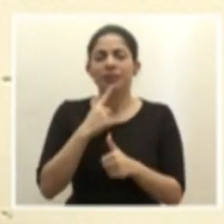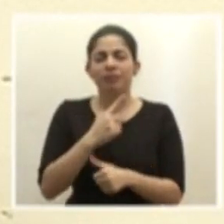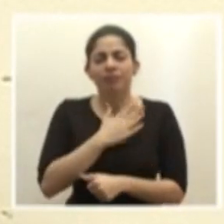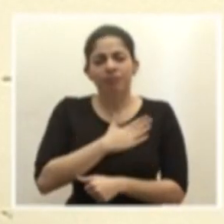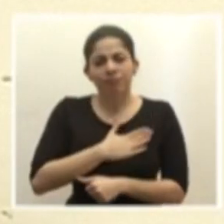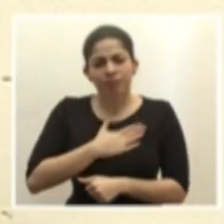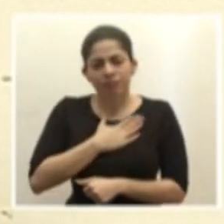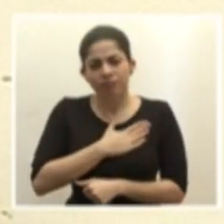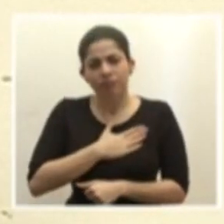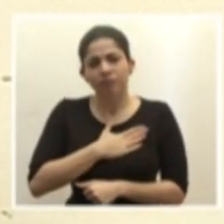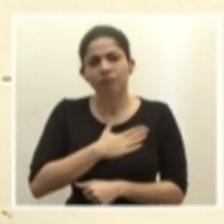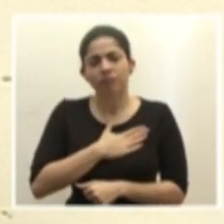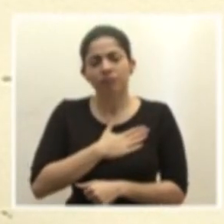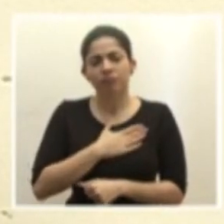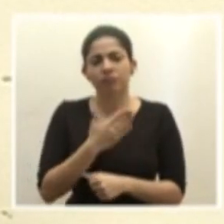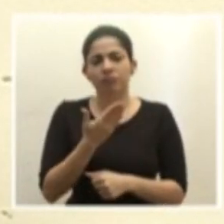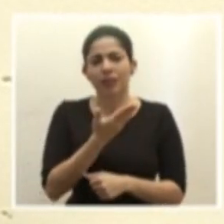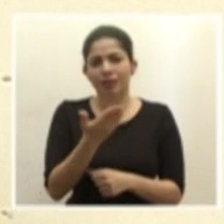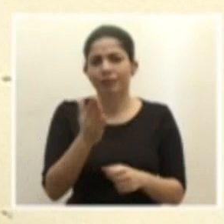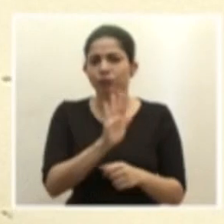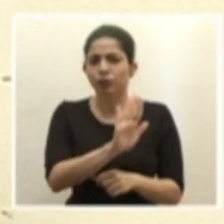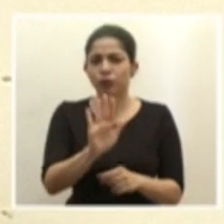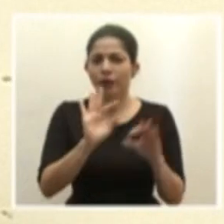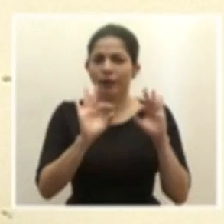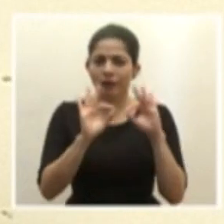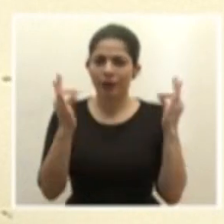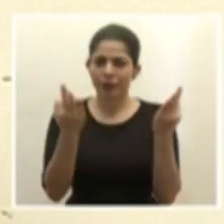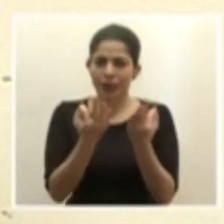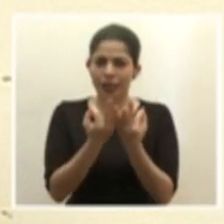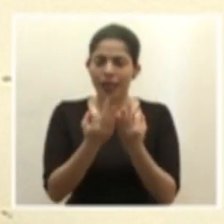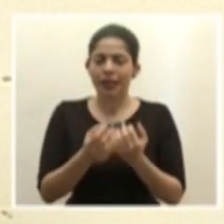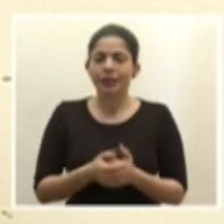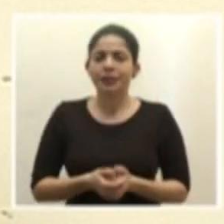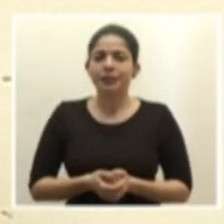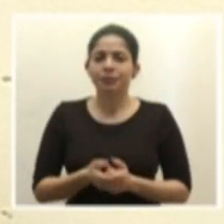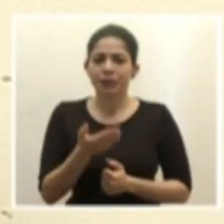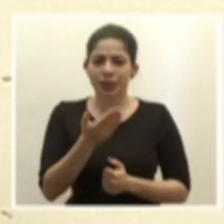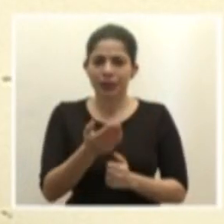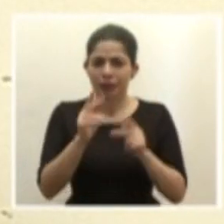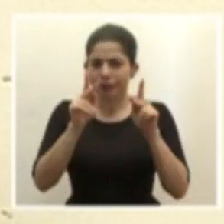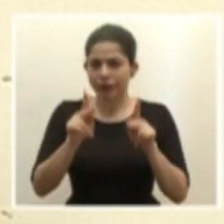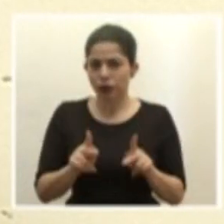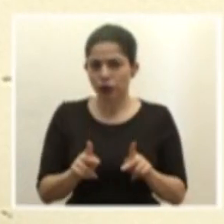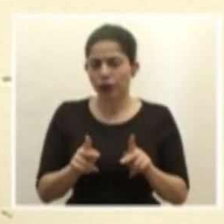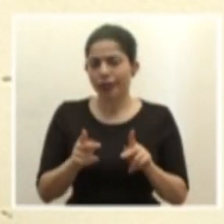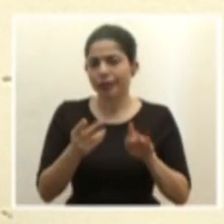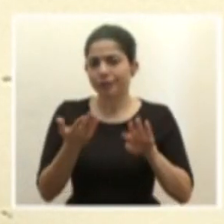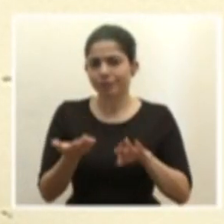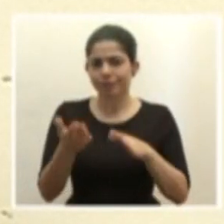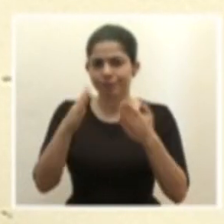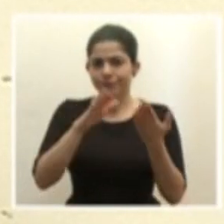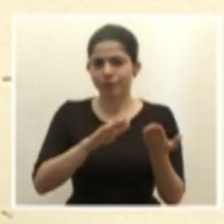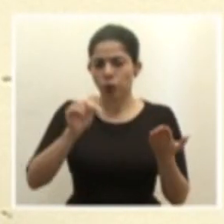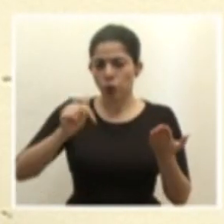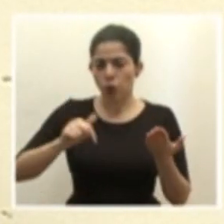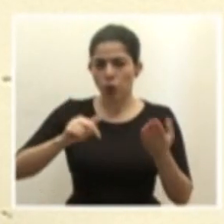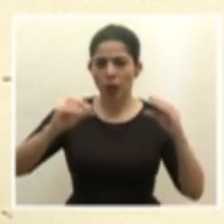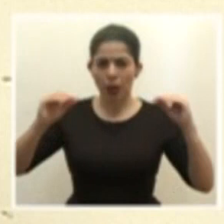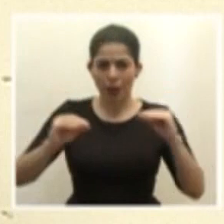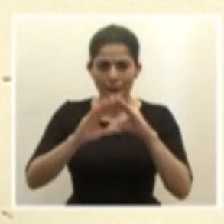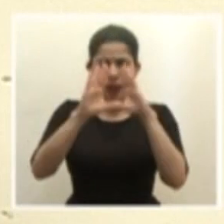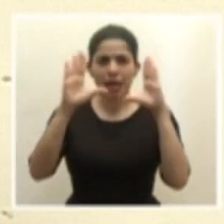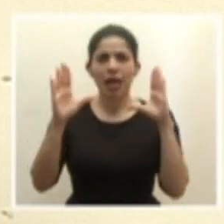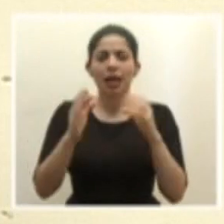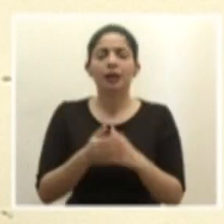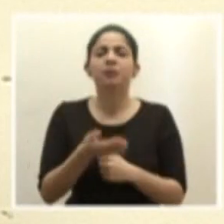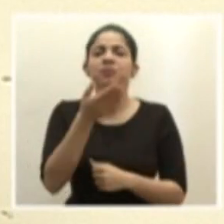pésame a los familiares de esta persona que falleció esta mañana.